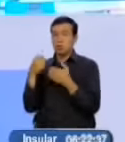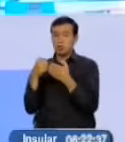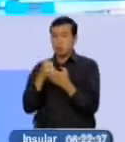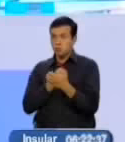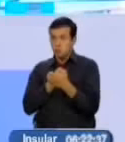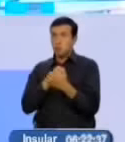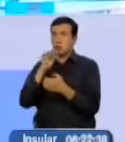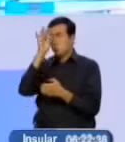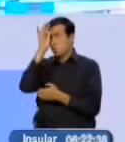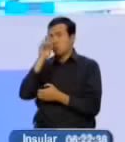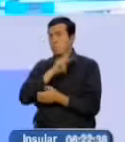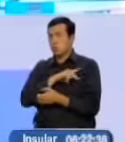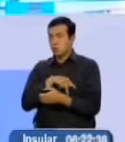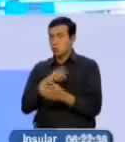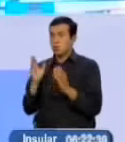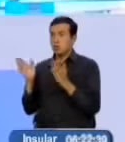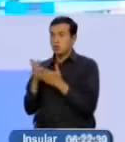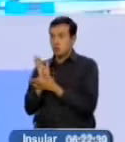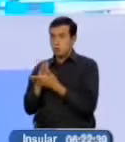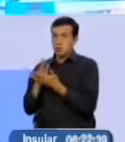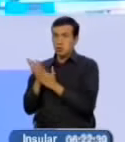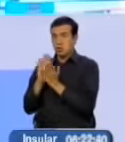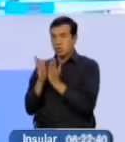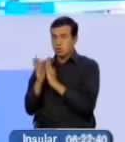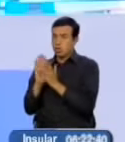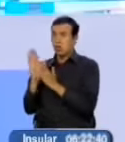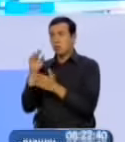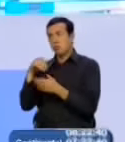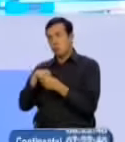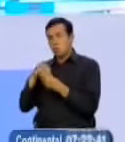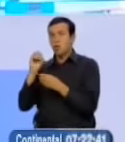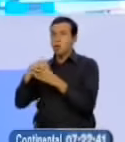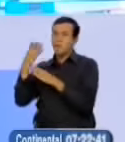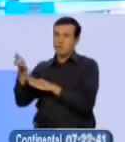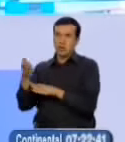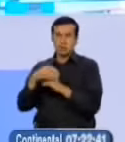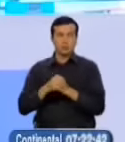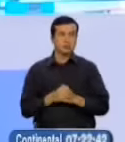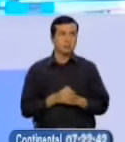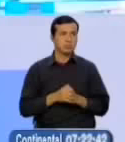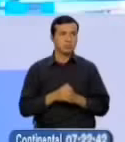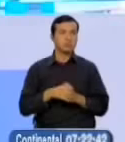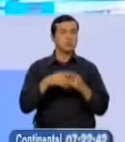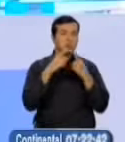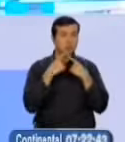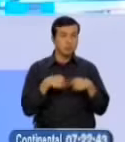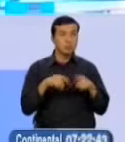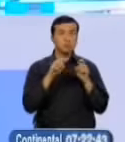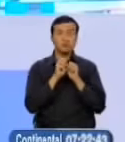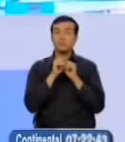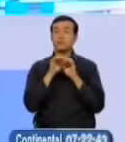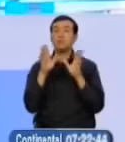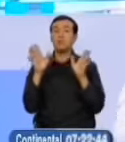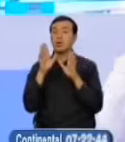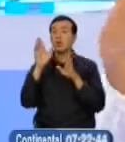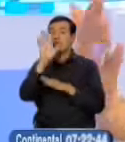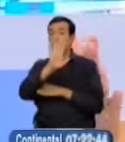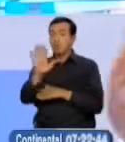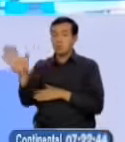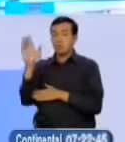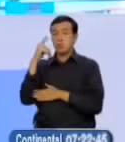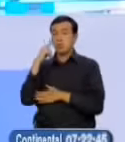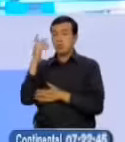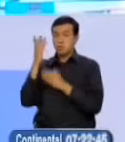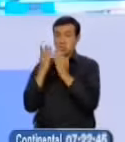médicos, dispensarios que ellos tienen, y mixta puede alternar con las 2 alternativas. Lo que nosotros también estipulamos es la cobertura de las empresas que